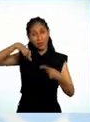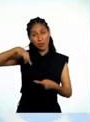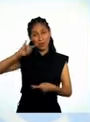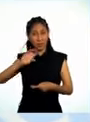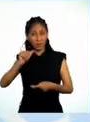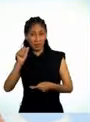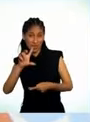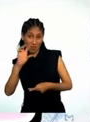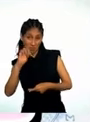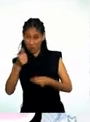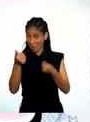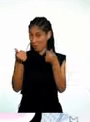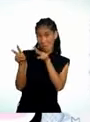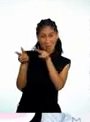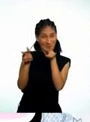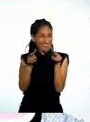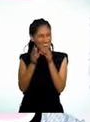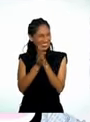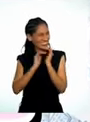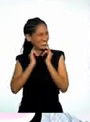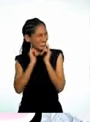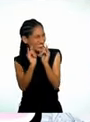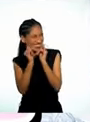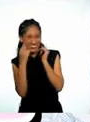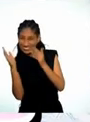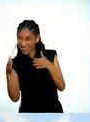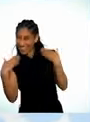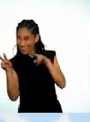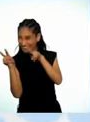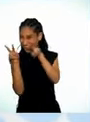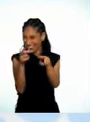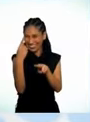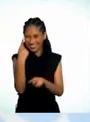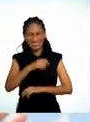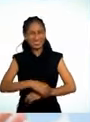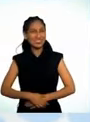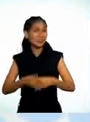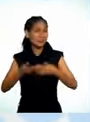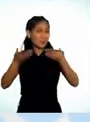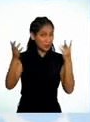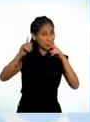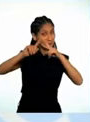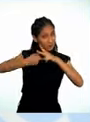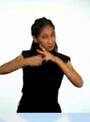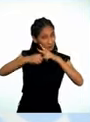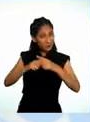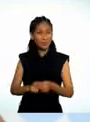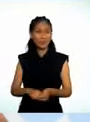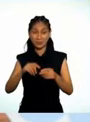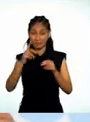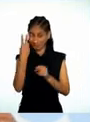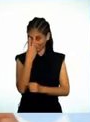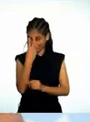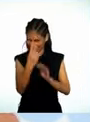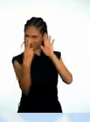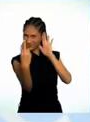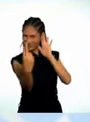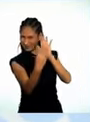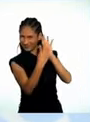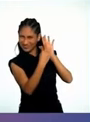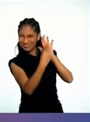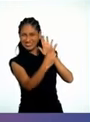méxico no hay sitio andrea bueno empecemos les what's the way